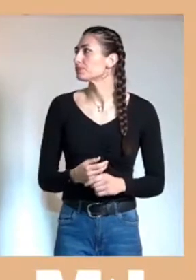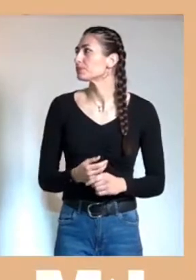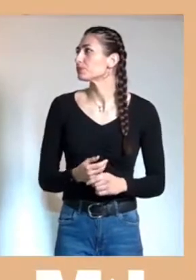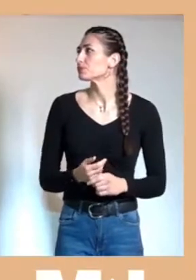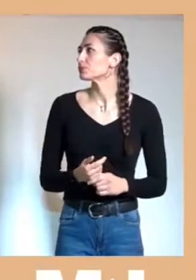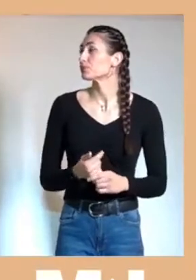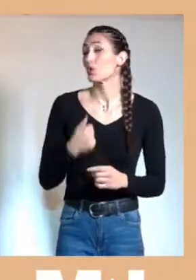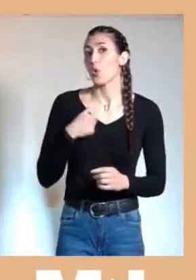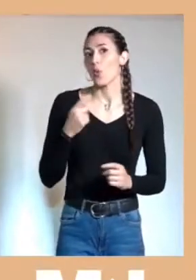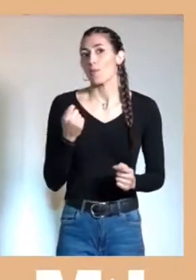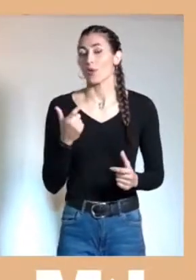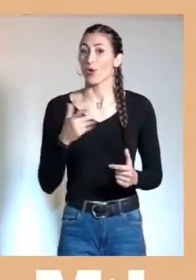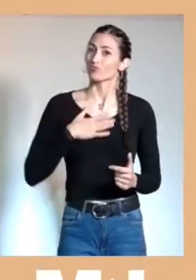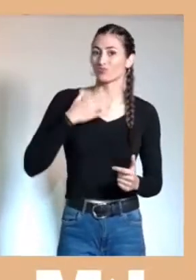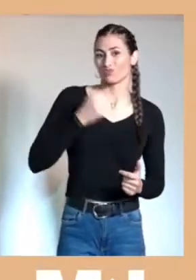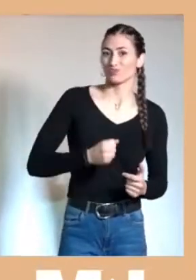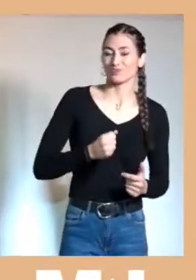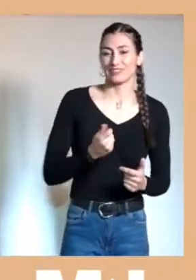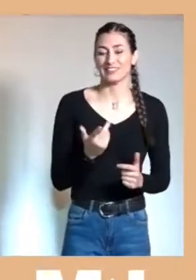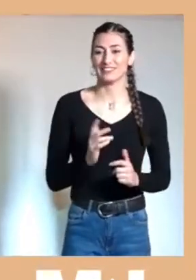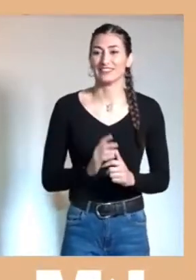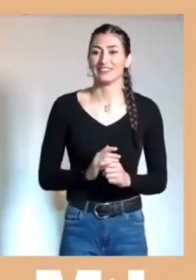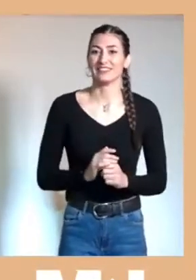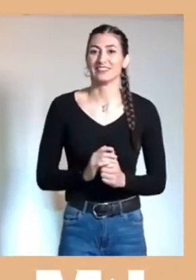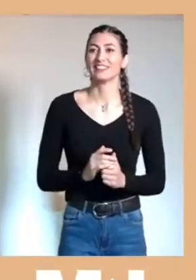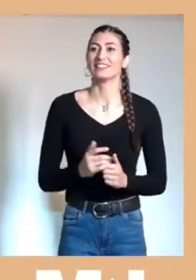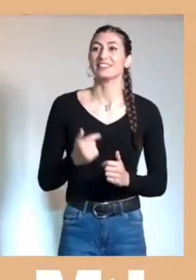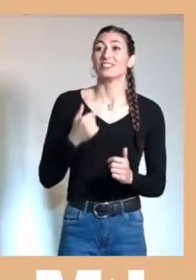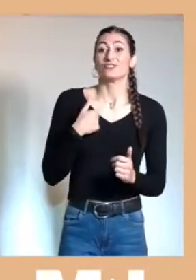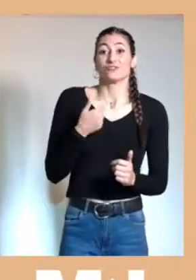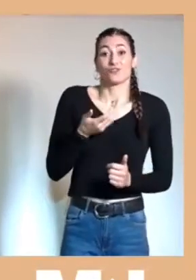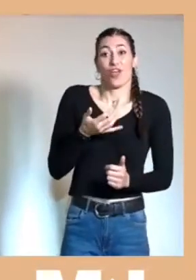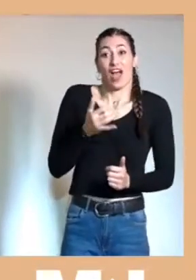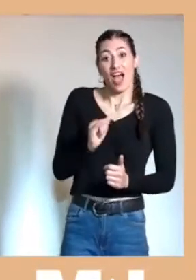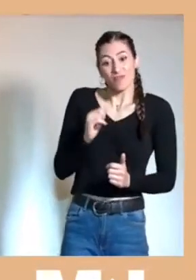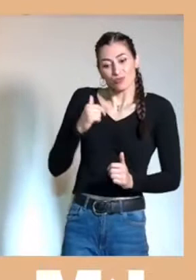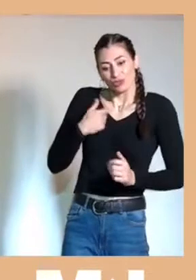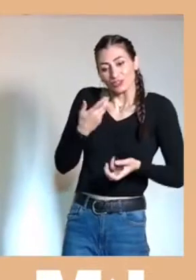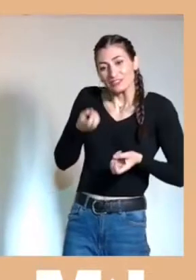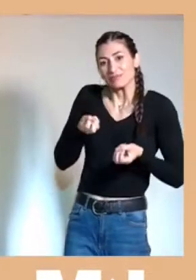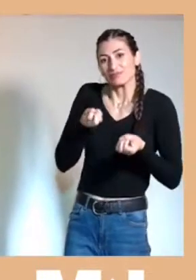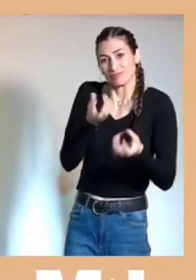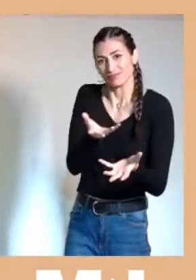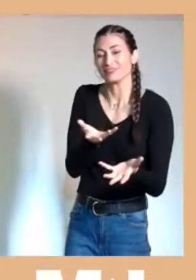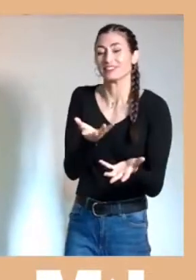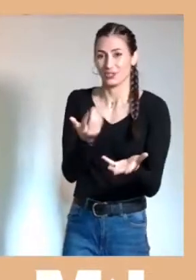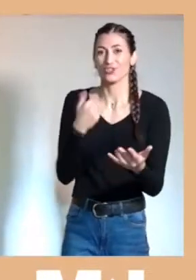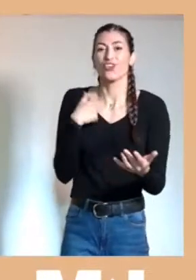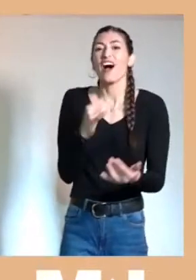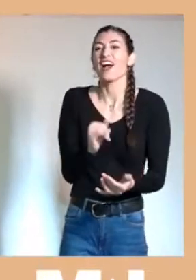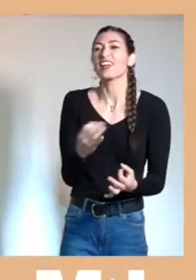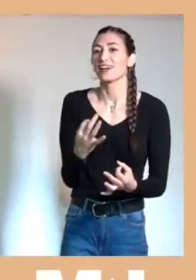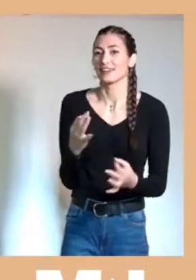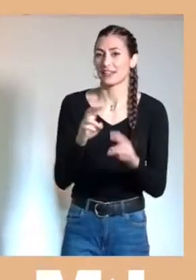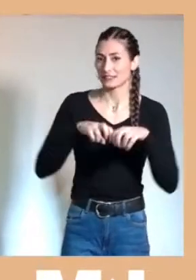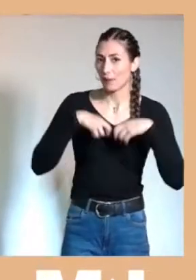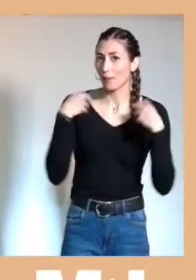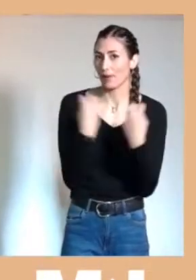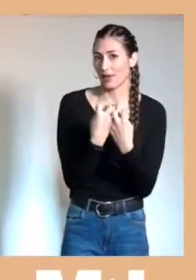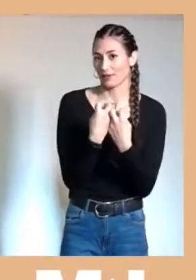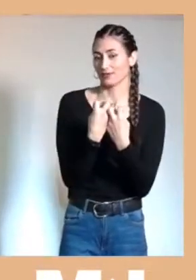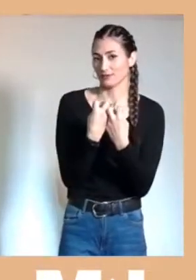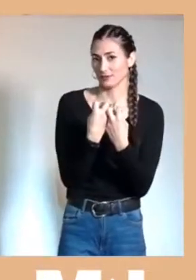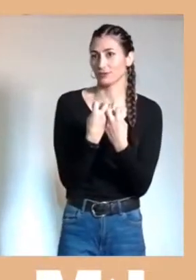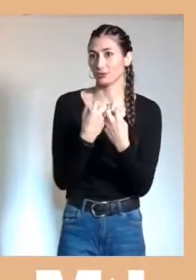soy un poco atrevido. Lo voy a hacer con lo que tengo y lo que tengo ahora mismo es la asamblea. Yo tengo a